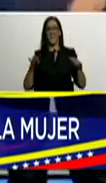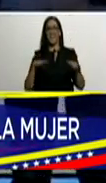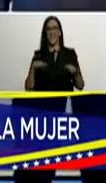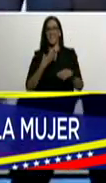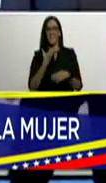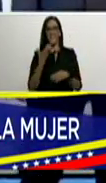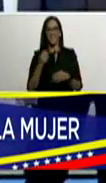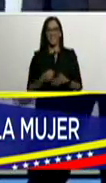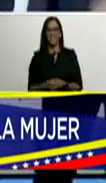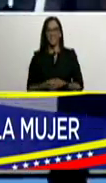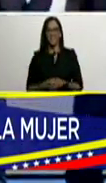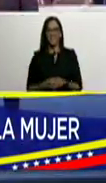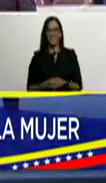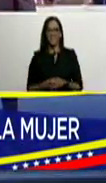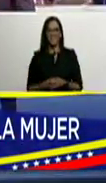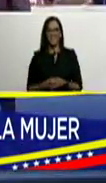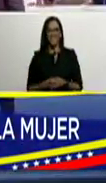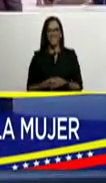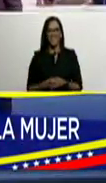¡Navidad!